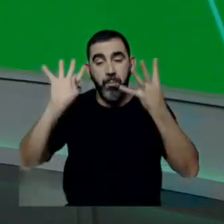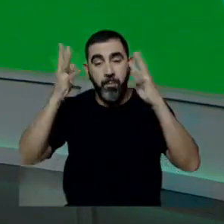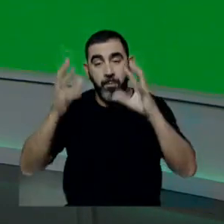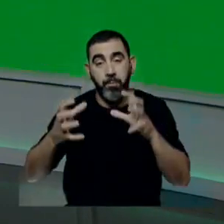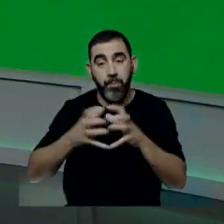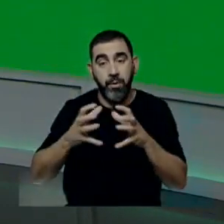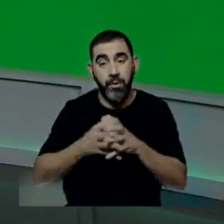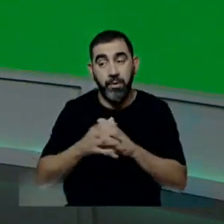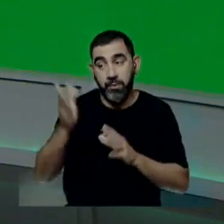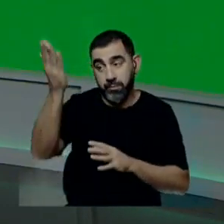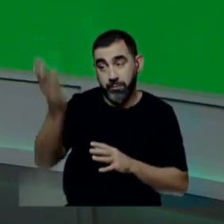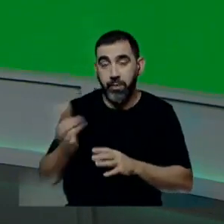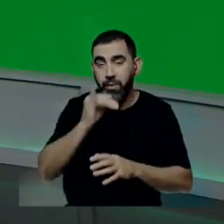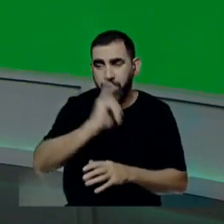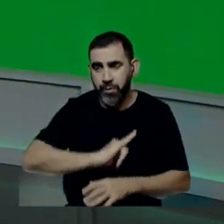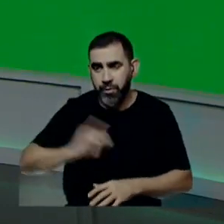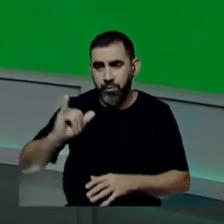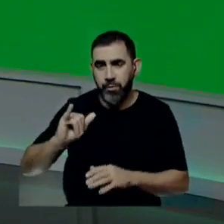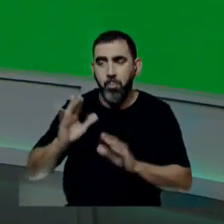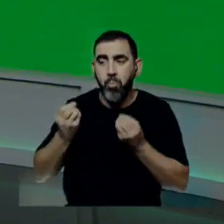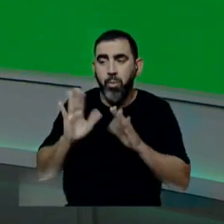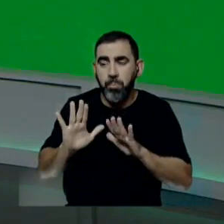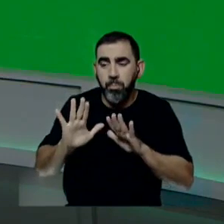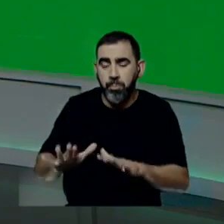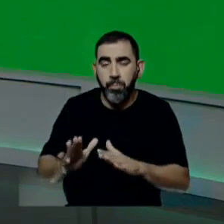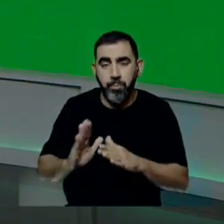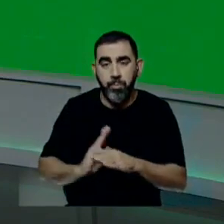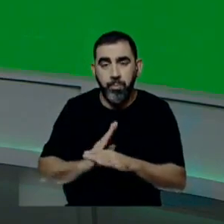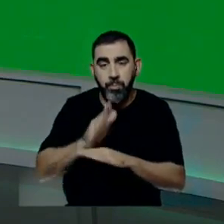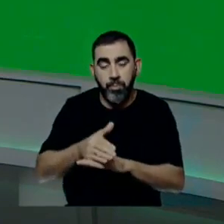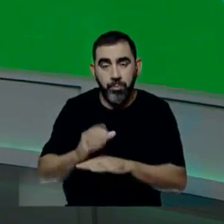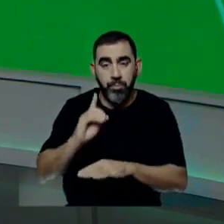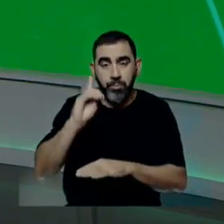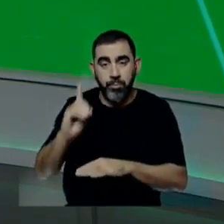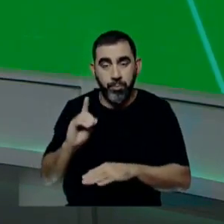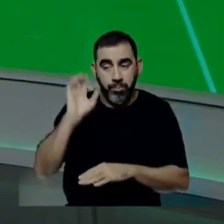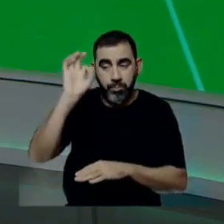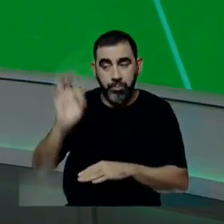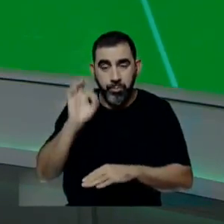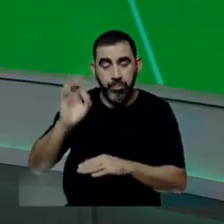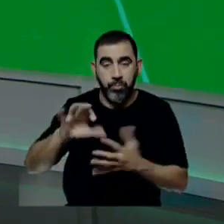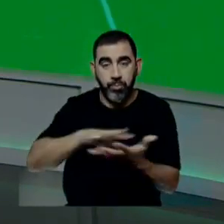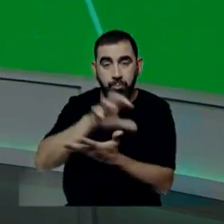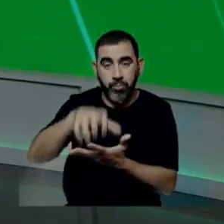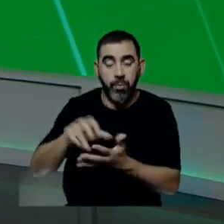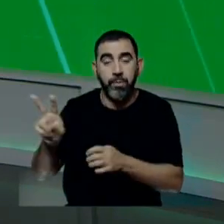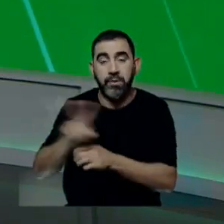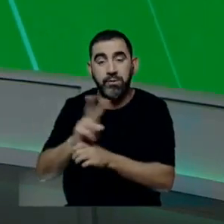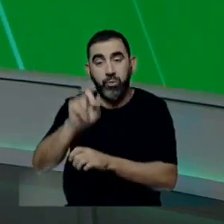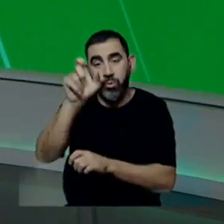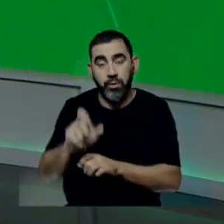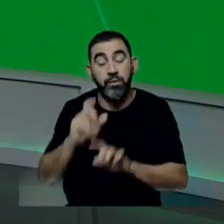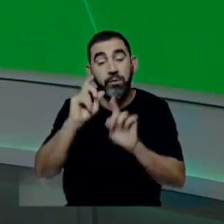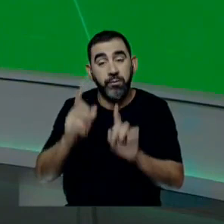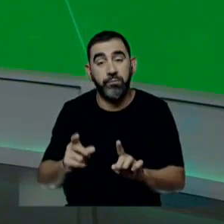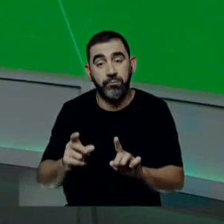Milei. Perdomo fue denunciado por frenar el acceso de legisladores y legisladoras al recinto con guardias de seguridad.